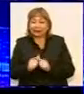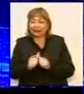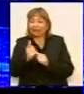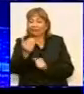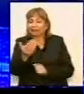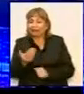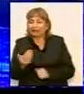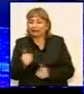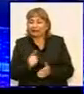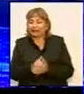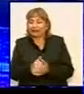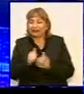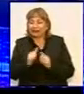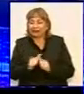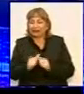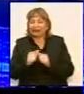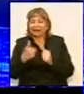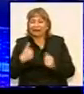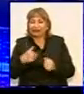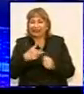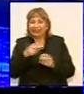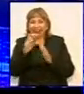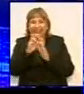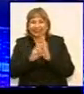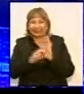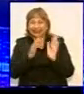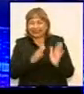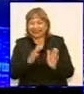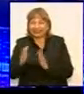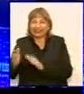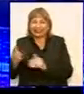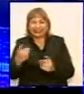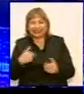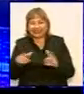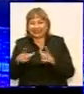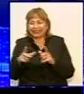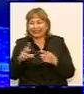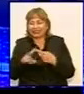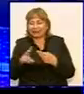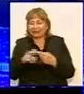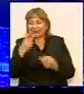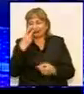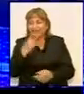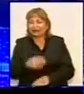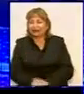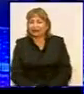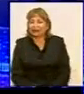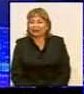invitamos a seguir en nuestra programación de Congreso Televisión. Nos vemos.